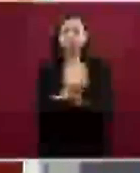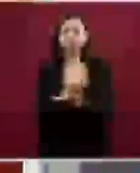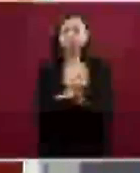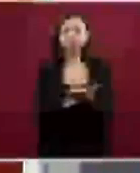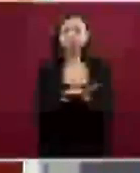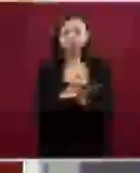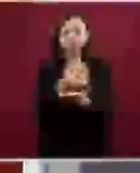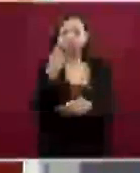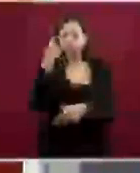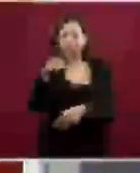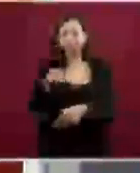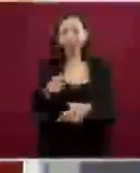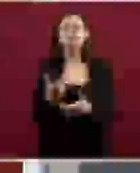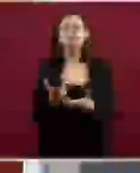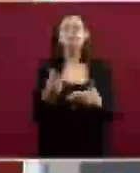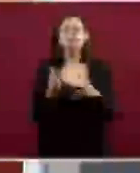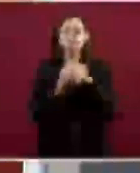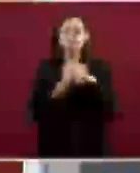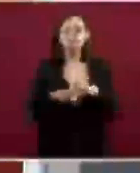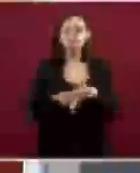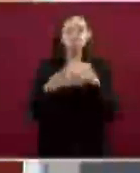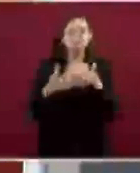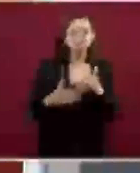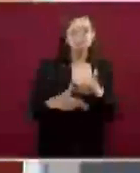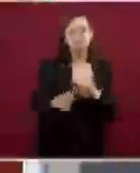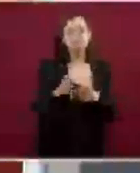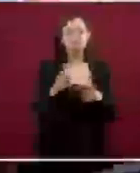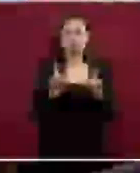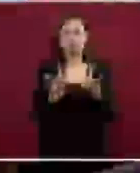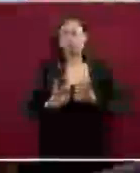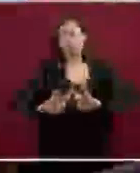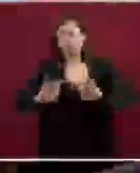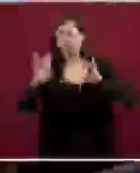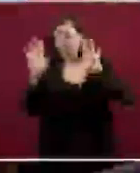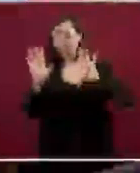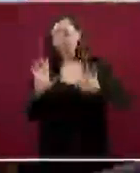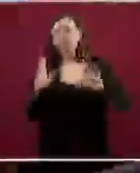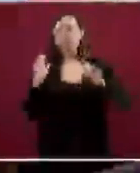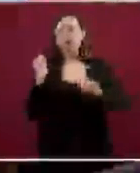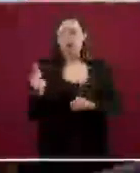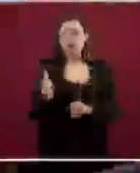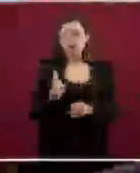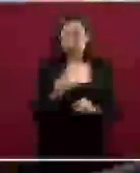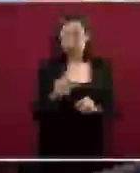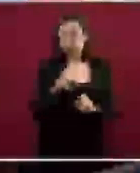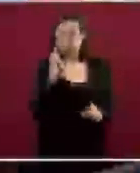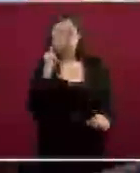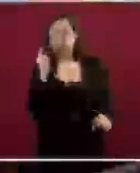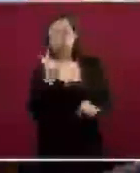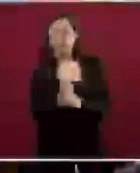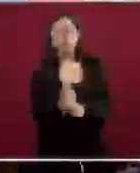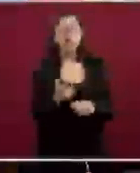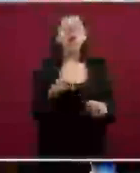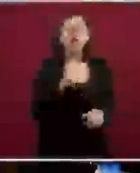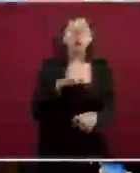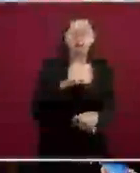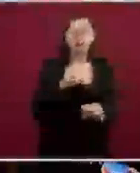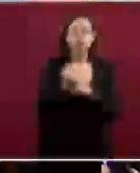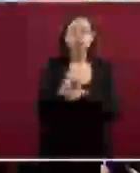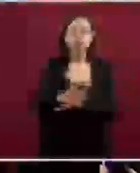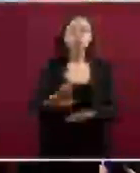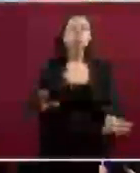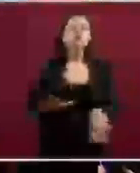y realizar su operación en el momento que se dieran las condiciones de acuerdo a la información que estaban obteniendo de acuerdo a la